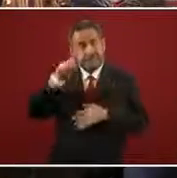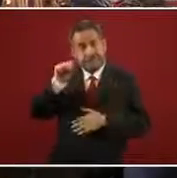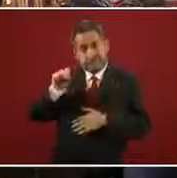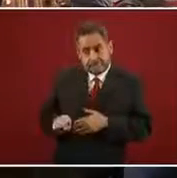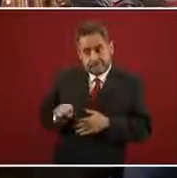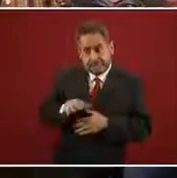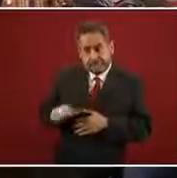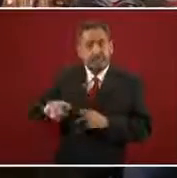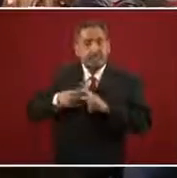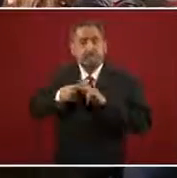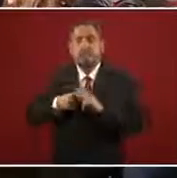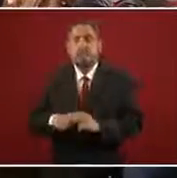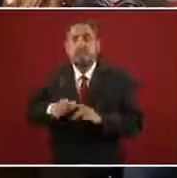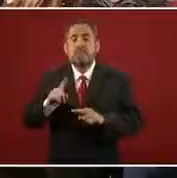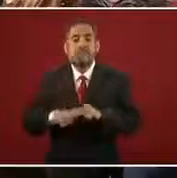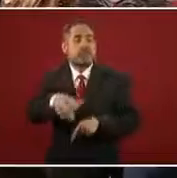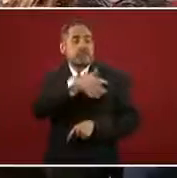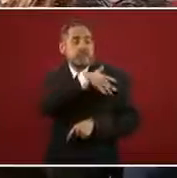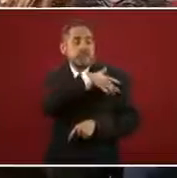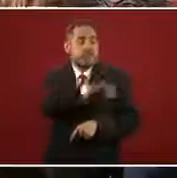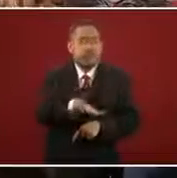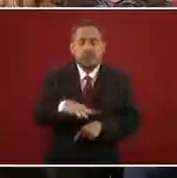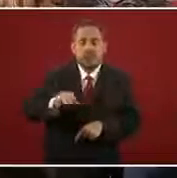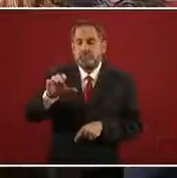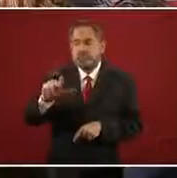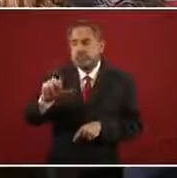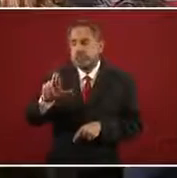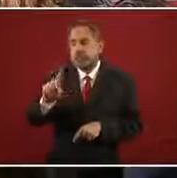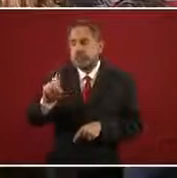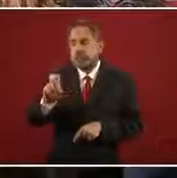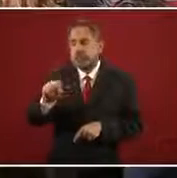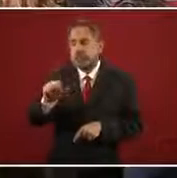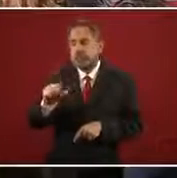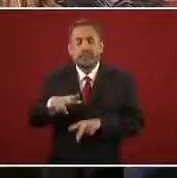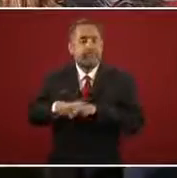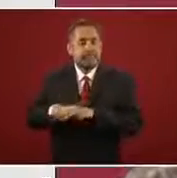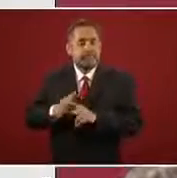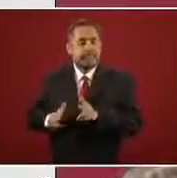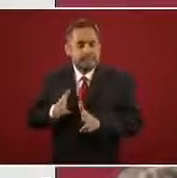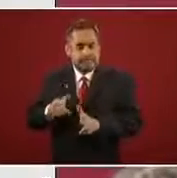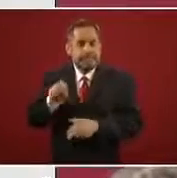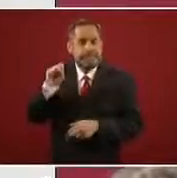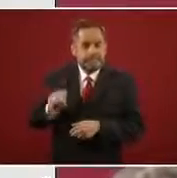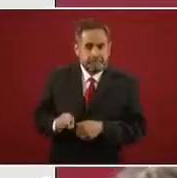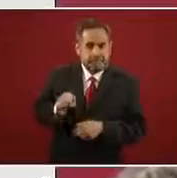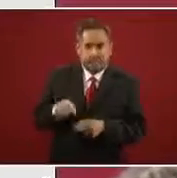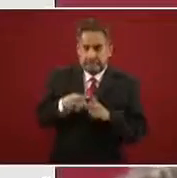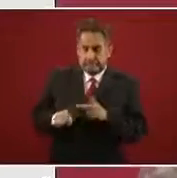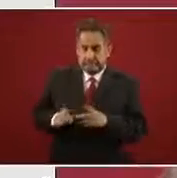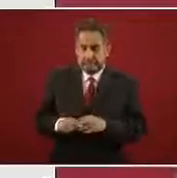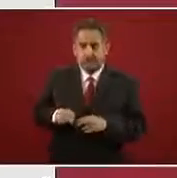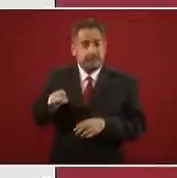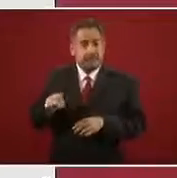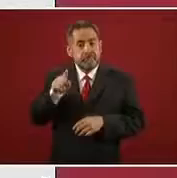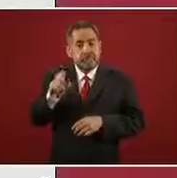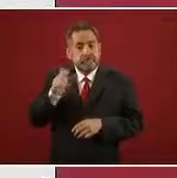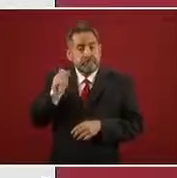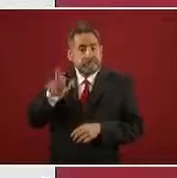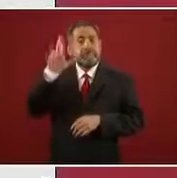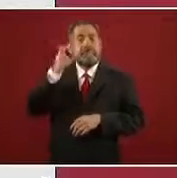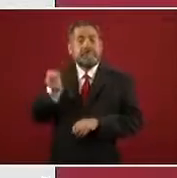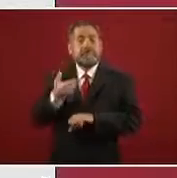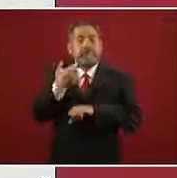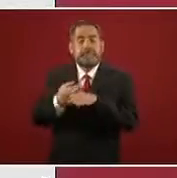lo empezó el general Cárdenas, el ferrocarril del sureste, era secretario de